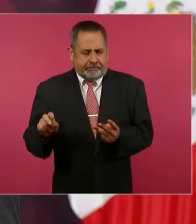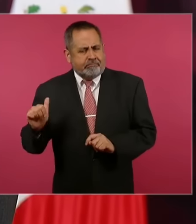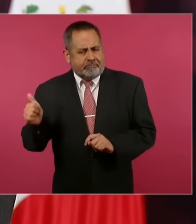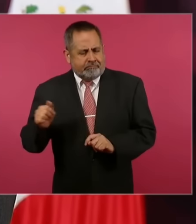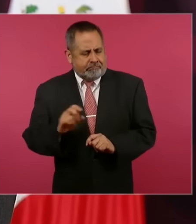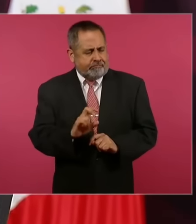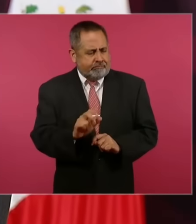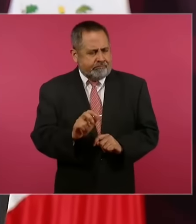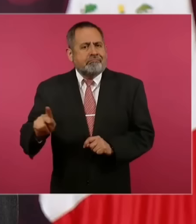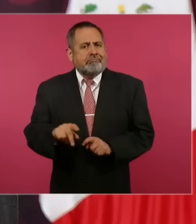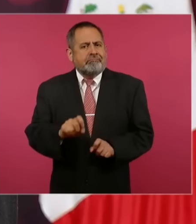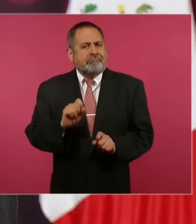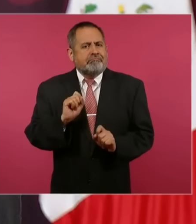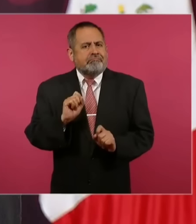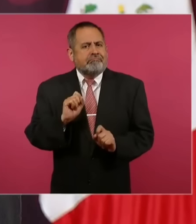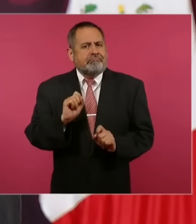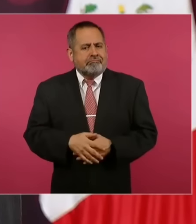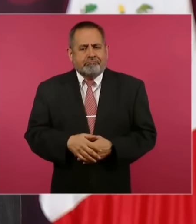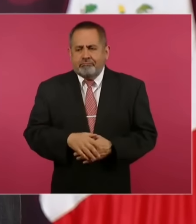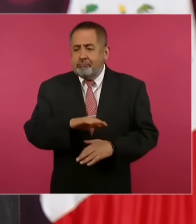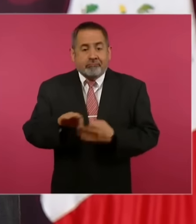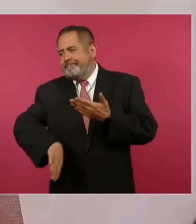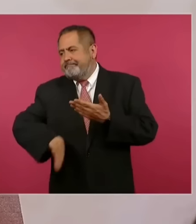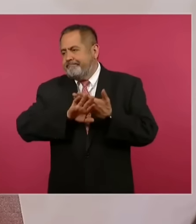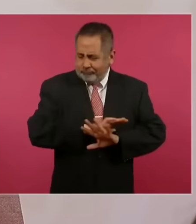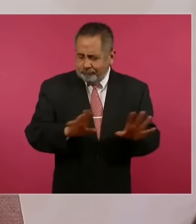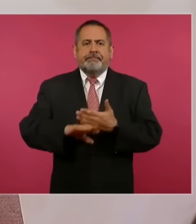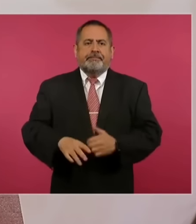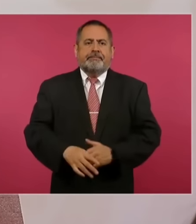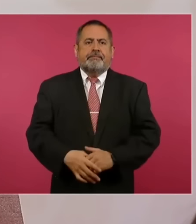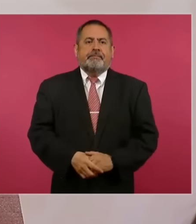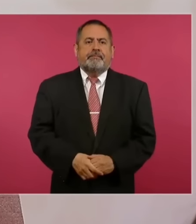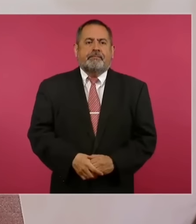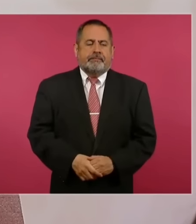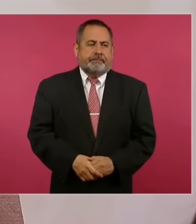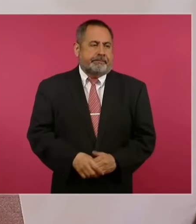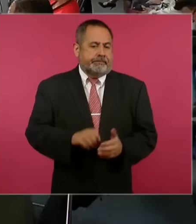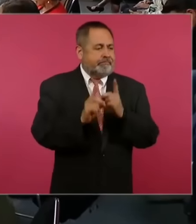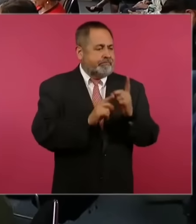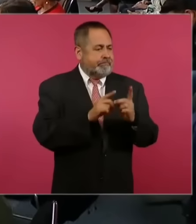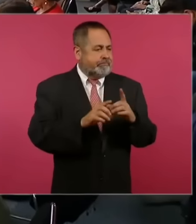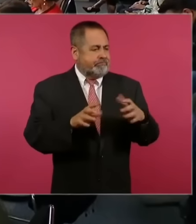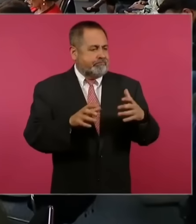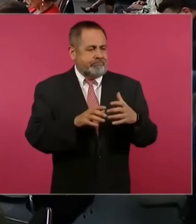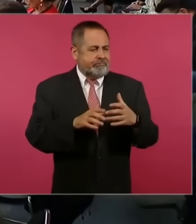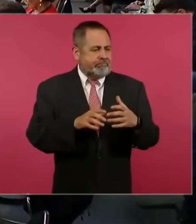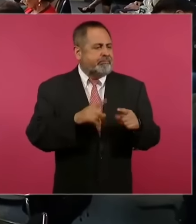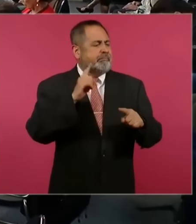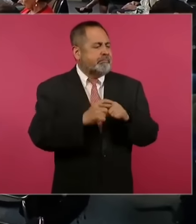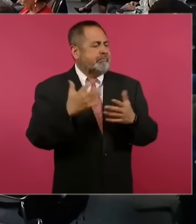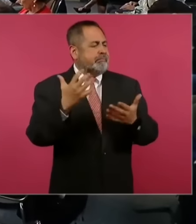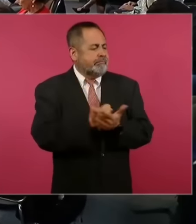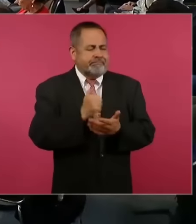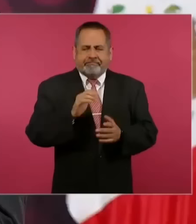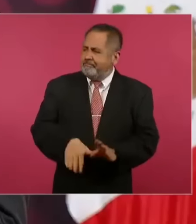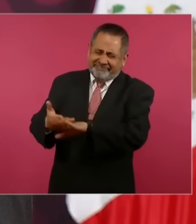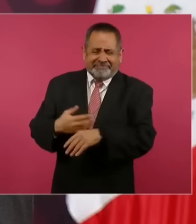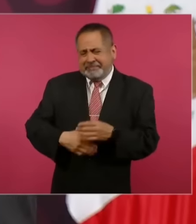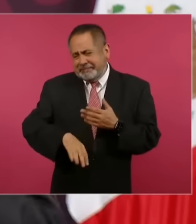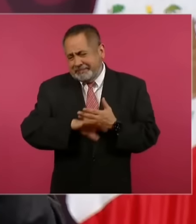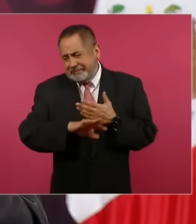así, y es lo mismo, todo en contra de nosotros, todo, deporte nacional. Entonces, pero